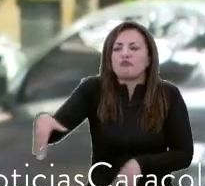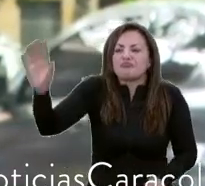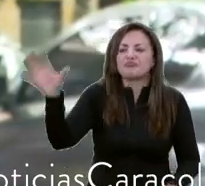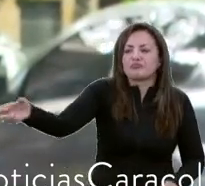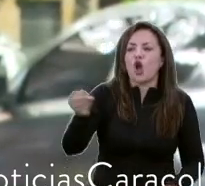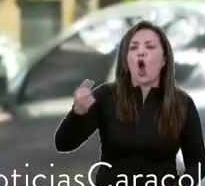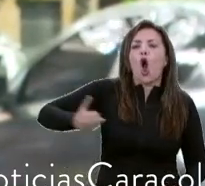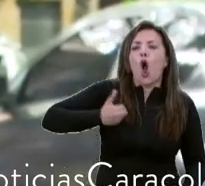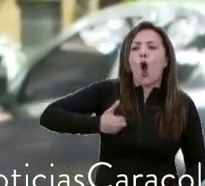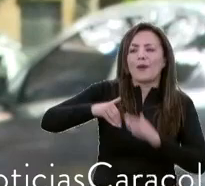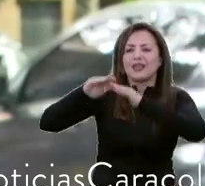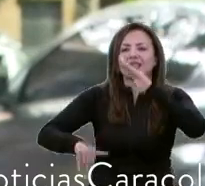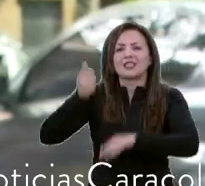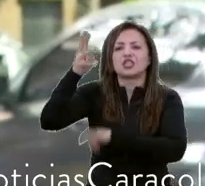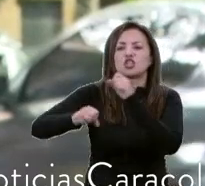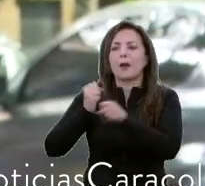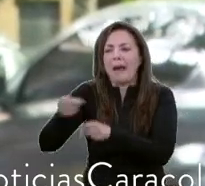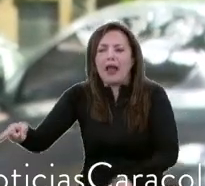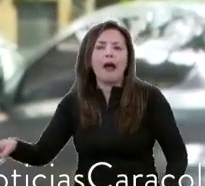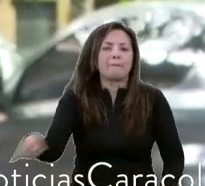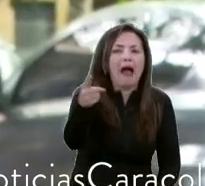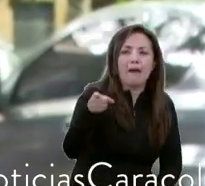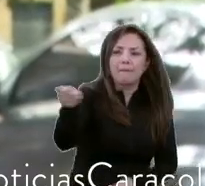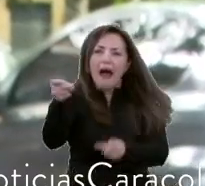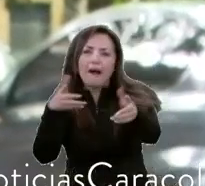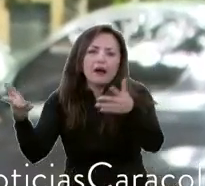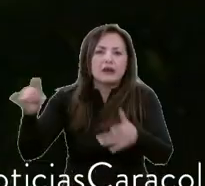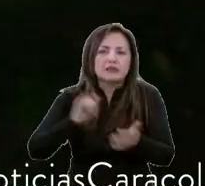para la comisión de delitos. Aquí les contamos qué fue lo que ocurrió.